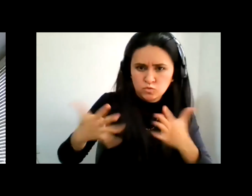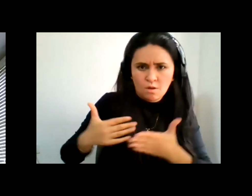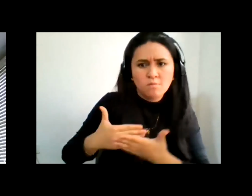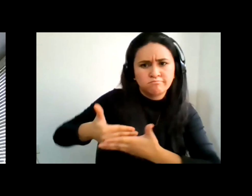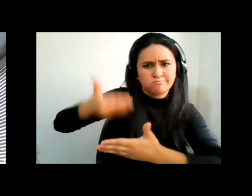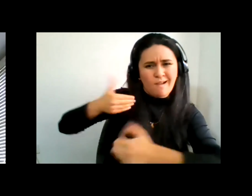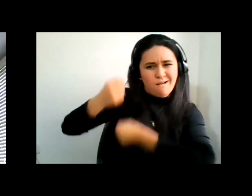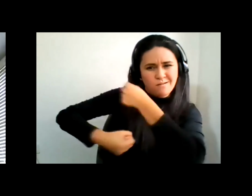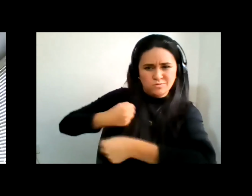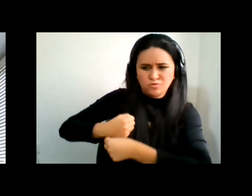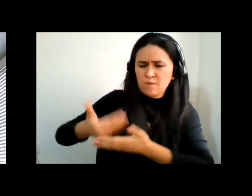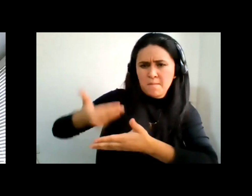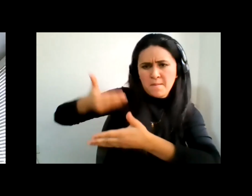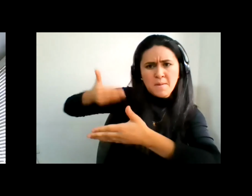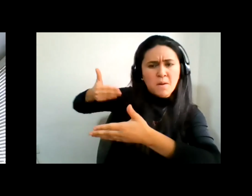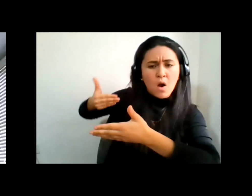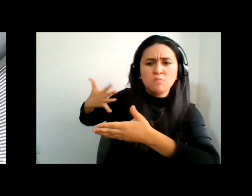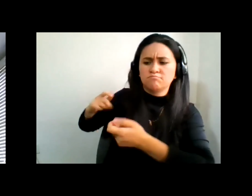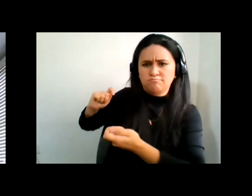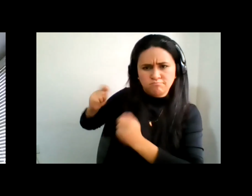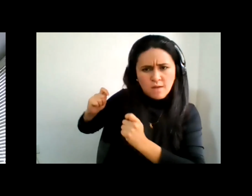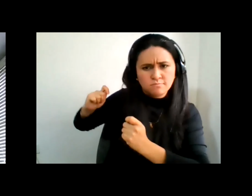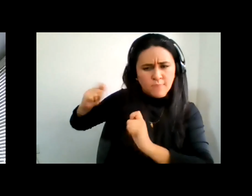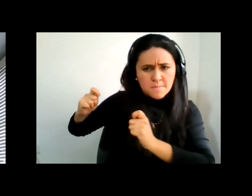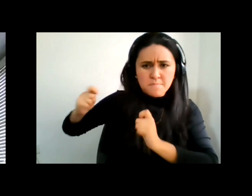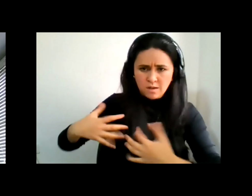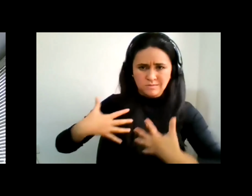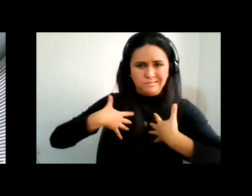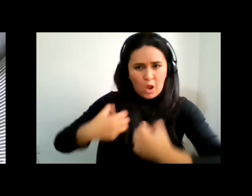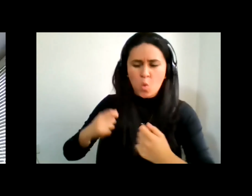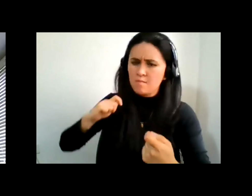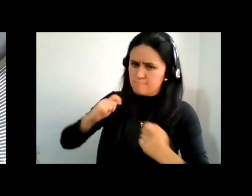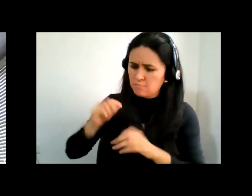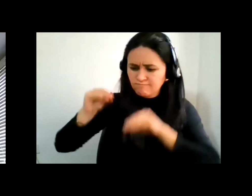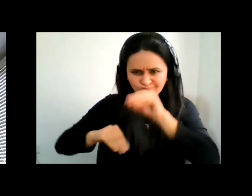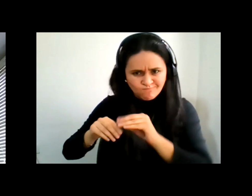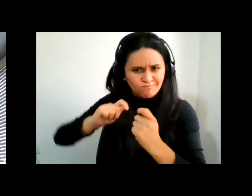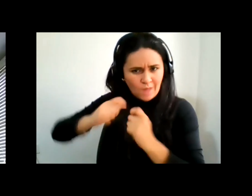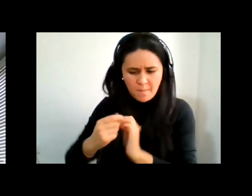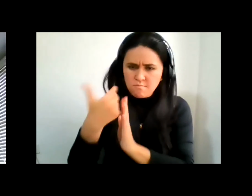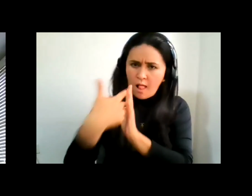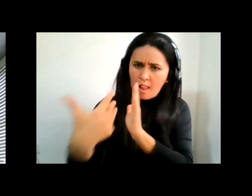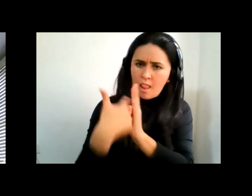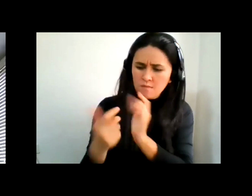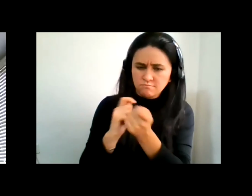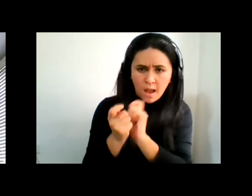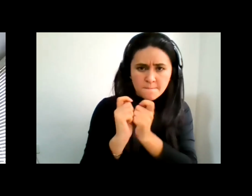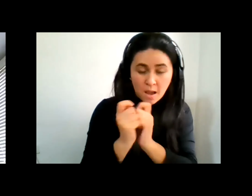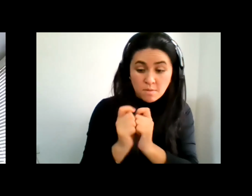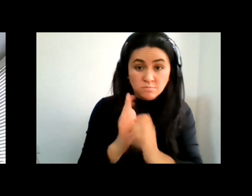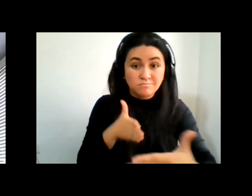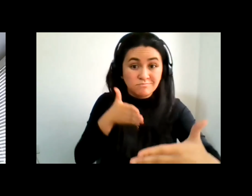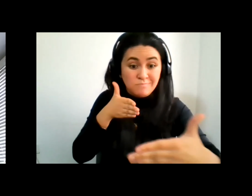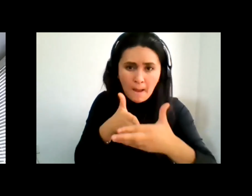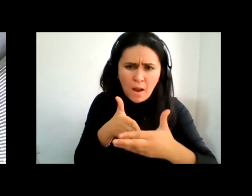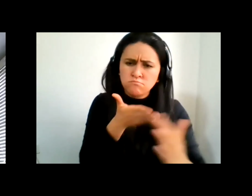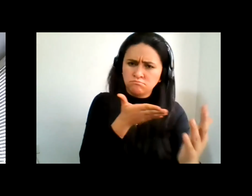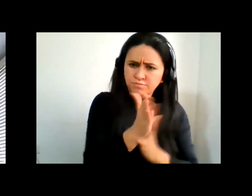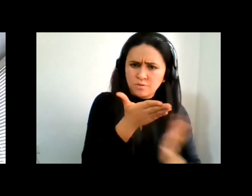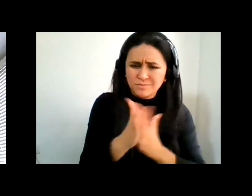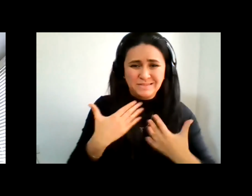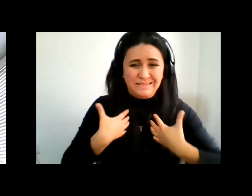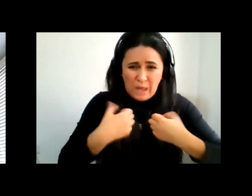décadas de procesos de reforma de los sistemas de salud, cuando analizamos las barreras al acceso a los servicios de salud,